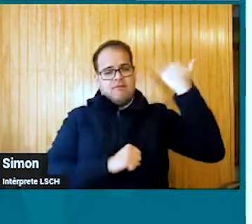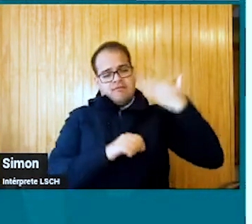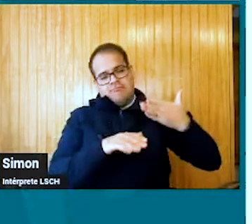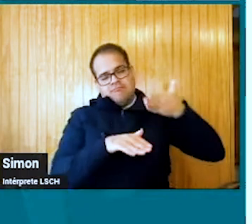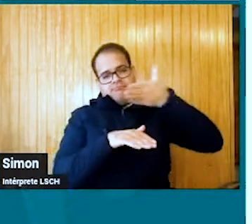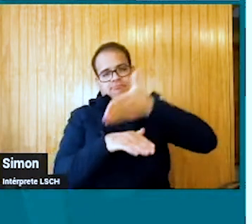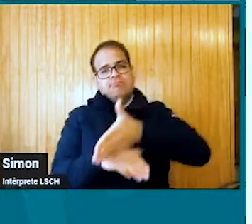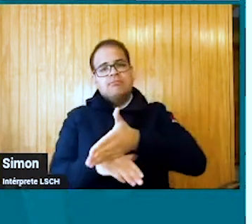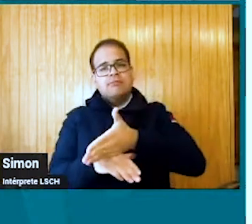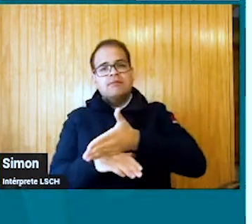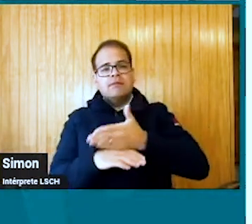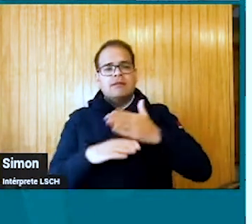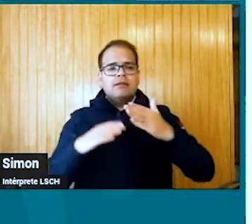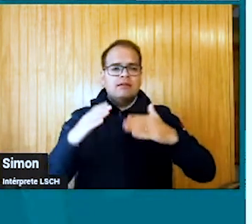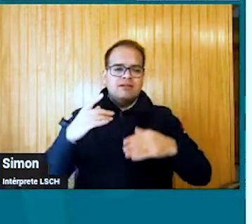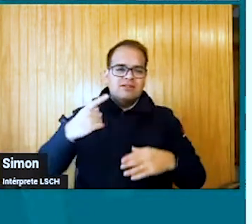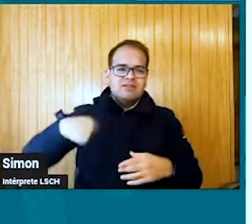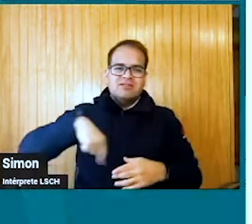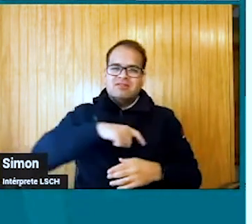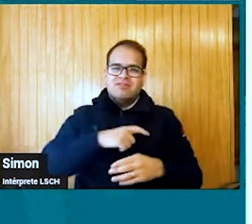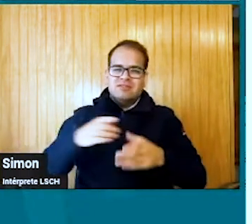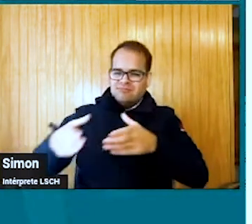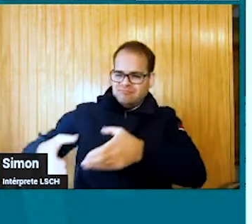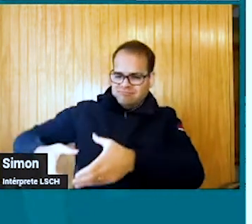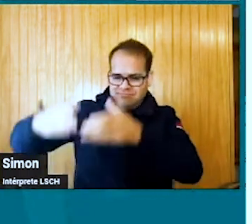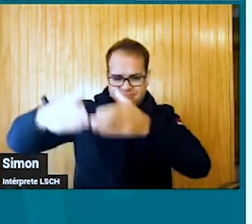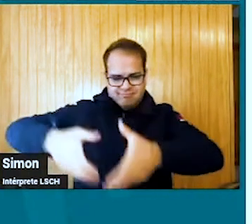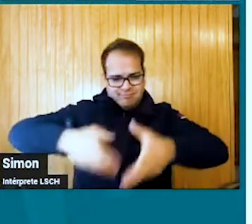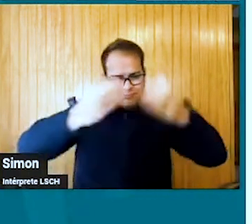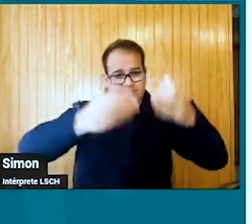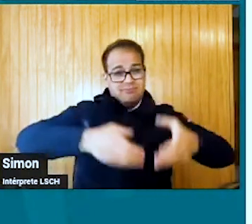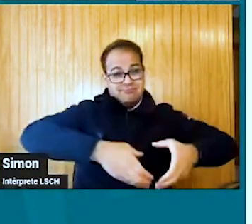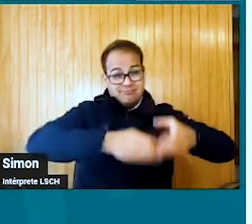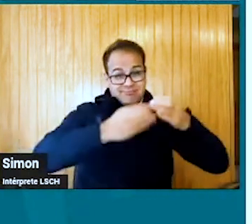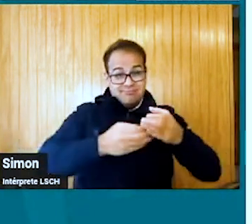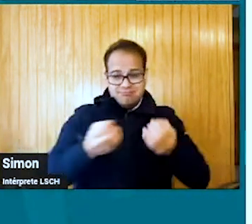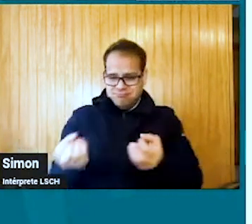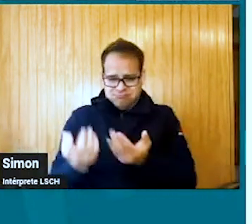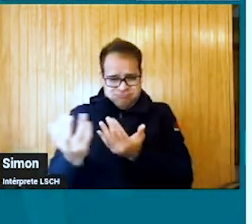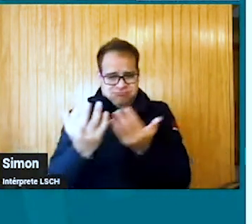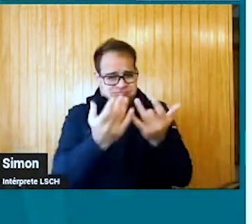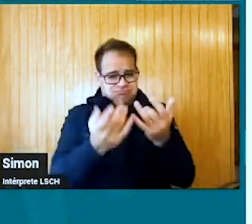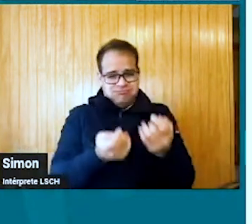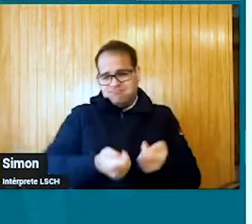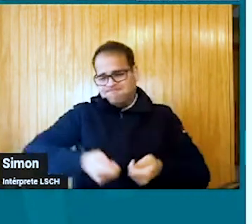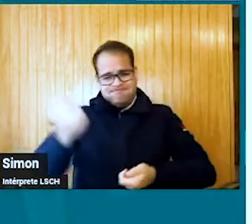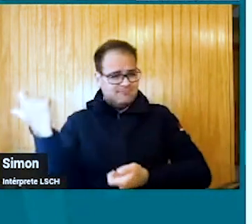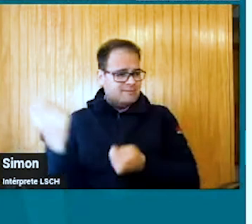terminamos con los chonchones, los tachos que quemaban cualquier tipo de combustible,